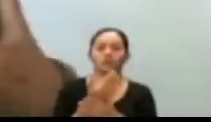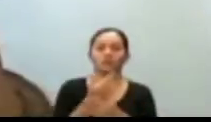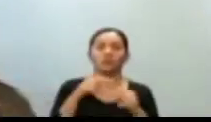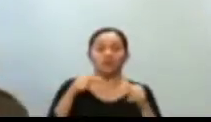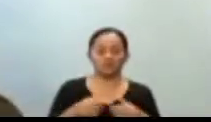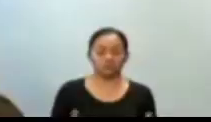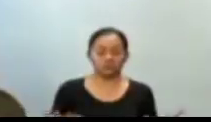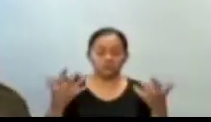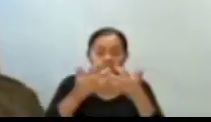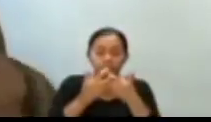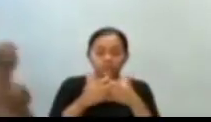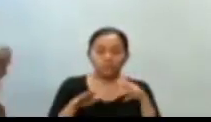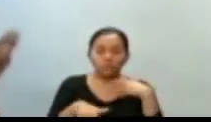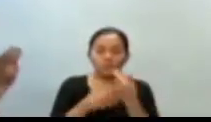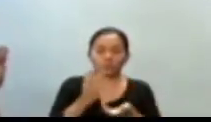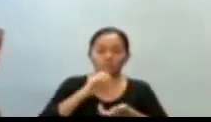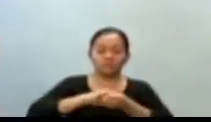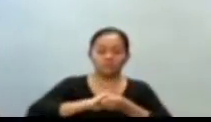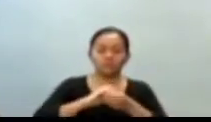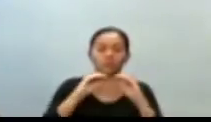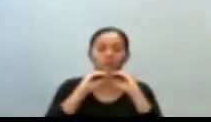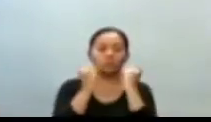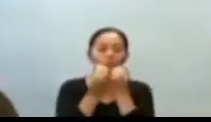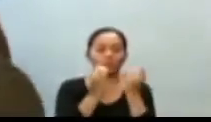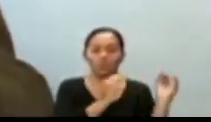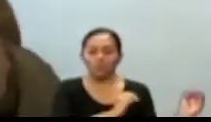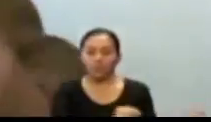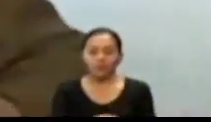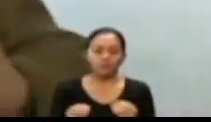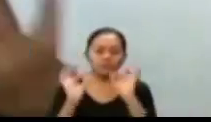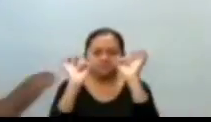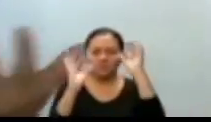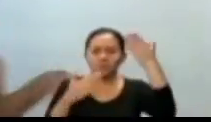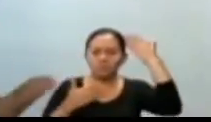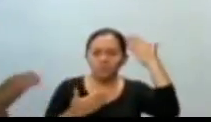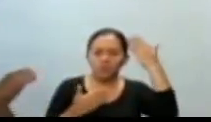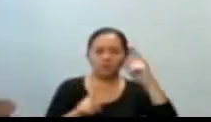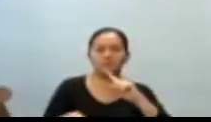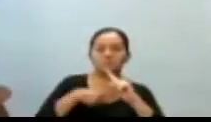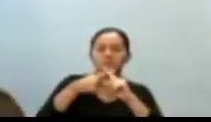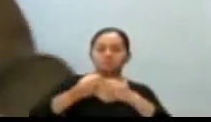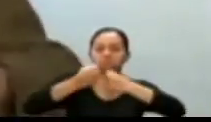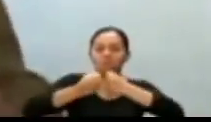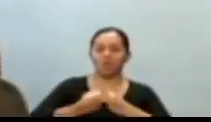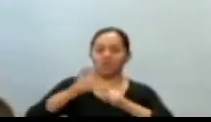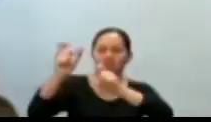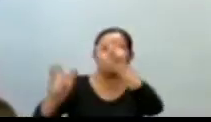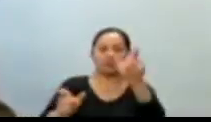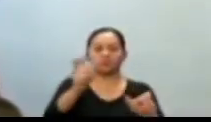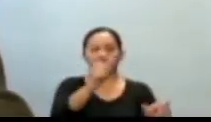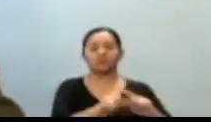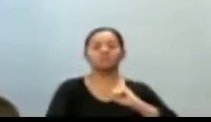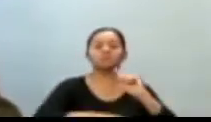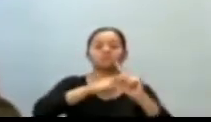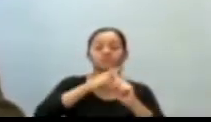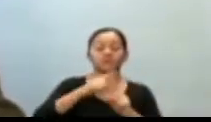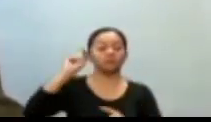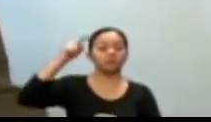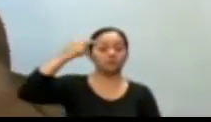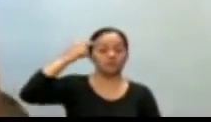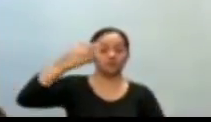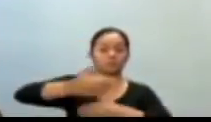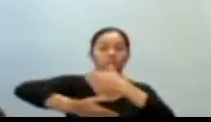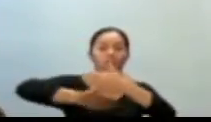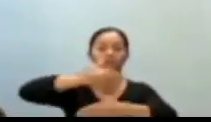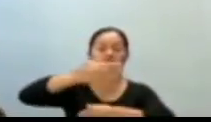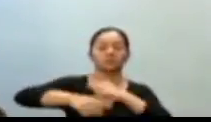la conjunción de la organización política con el poder ciudadano y un gobierno progresista